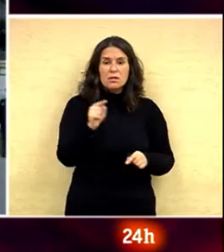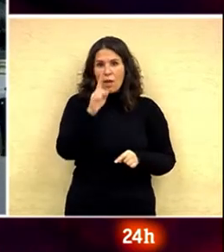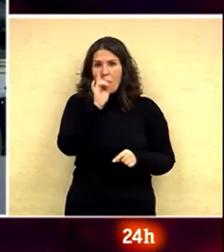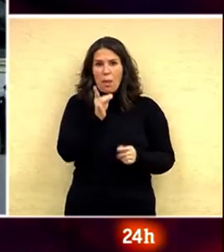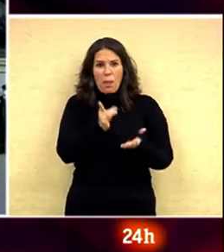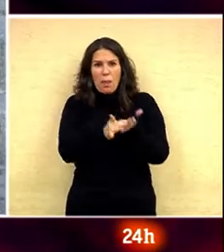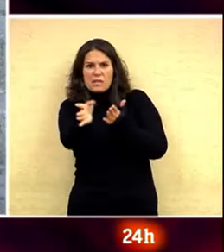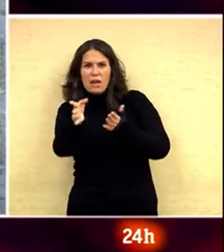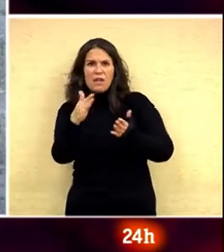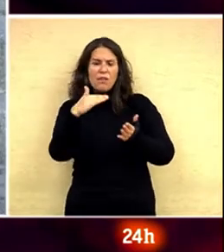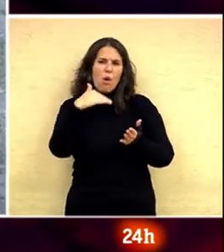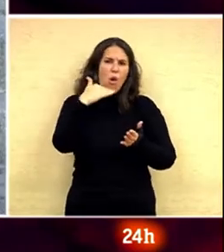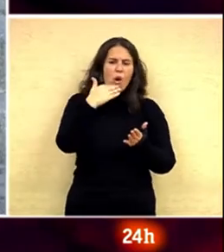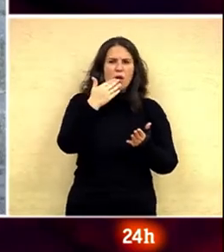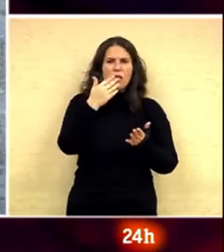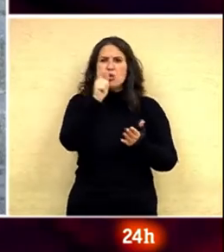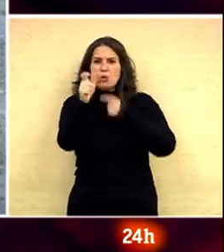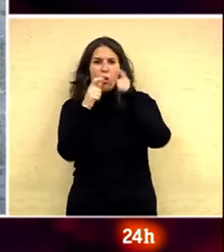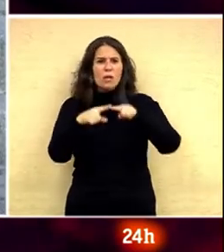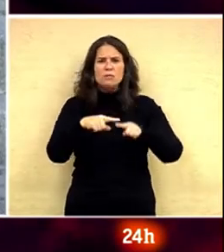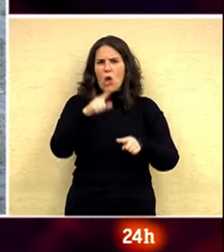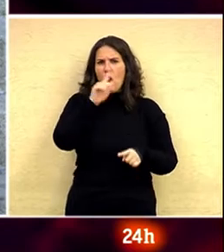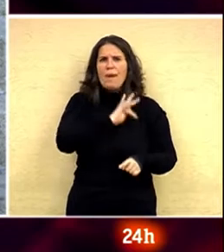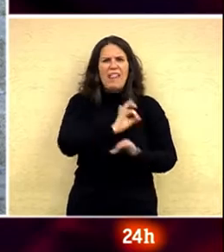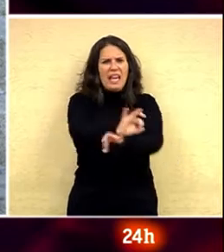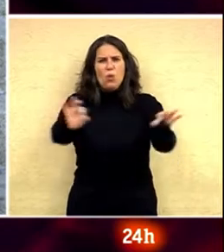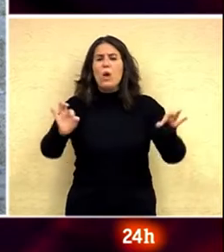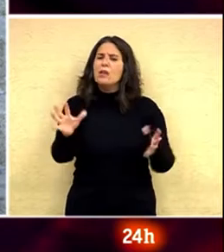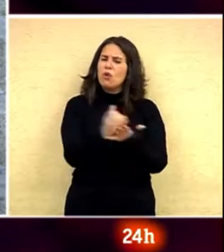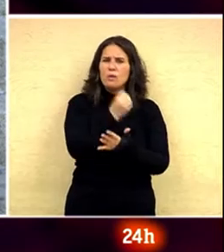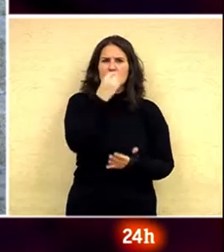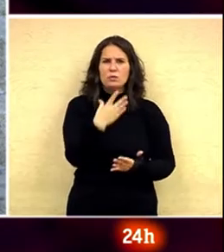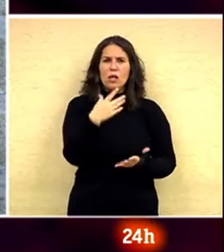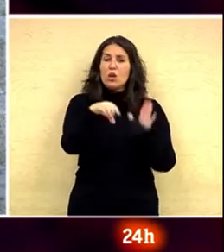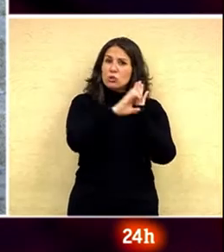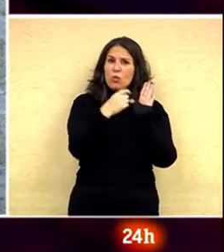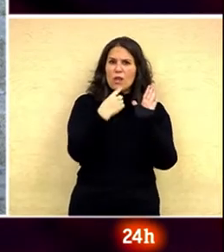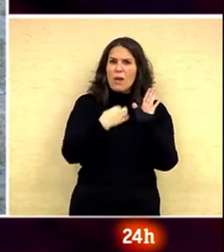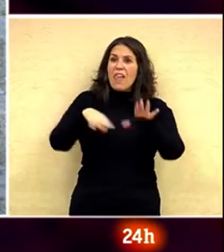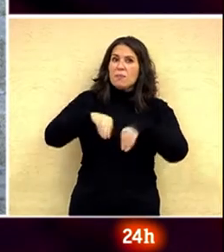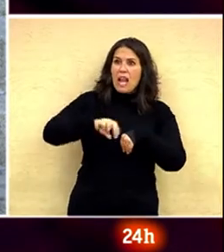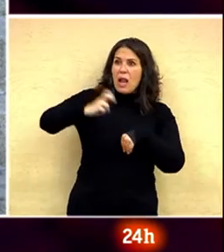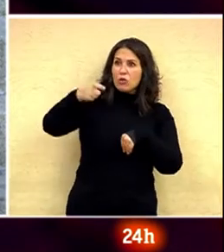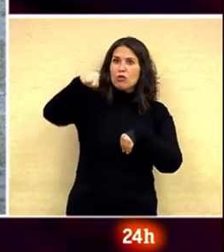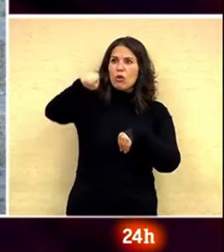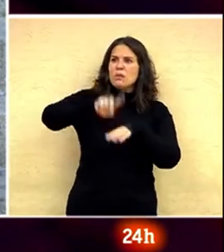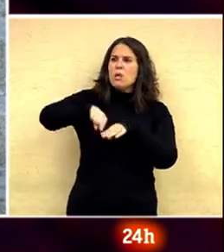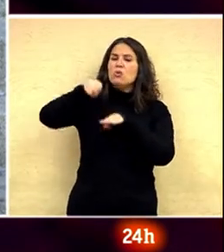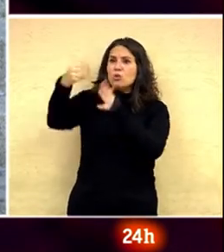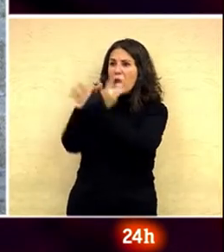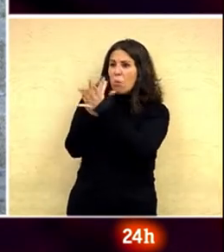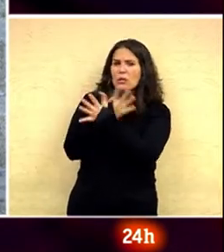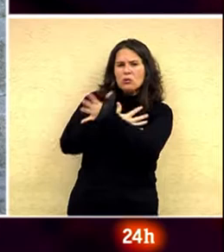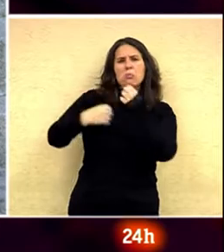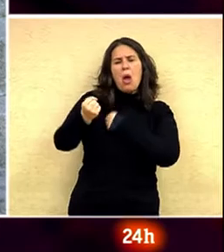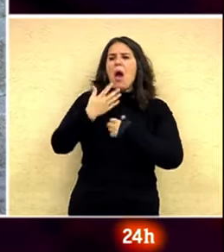la descalificación. La democracia y la Constitución exigen aceptar al otro y considerar sus argumentos,